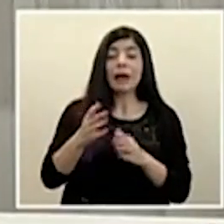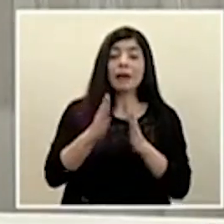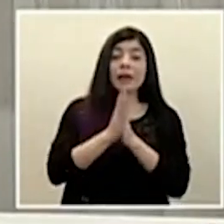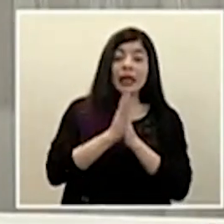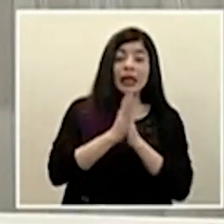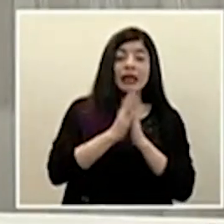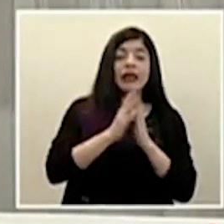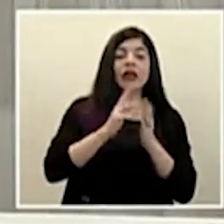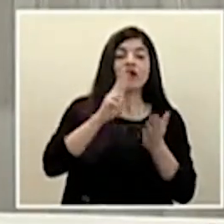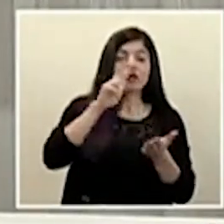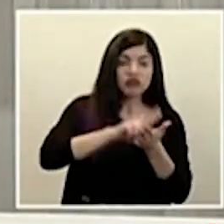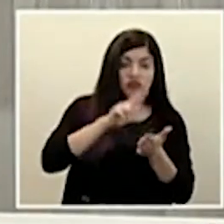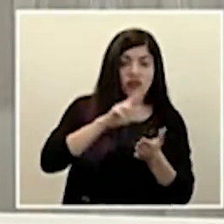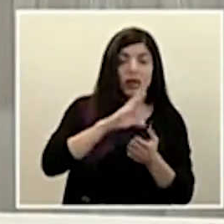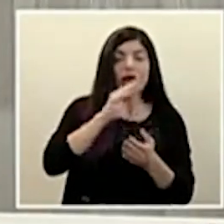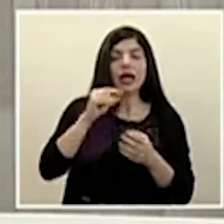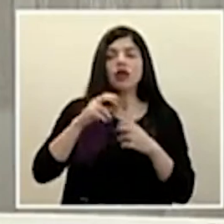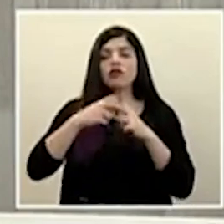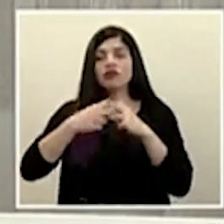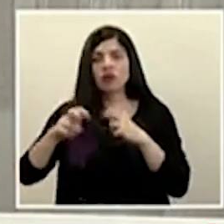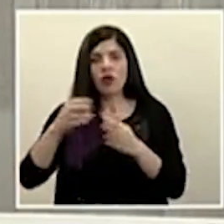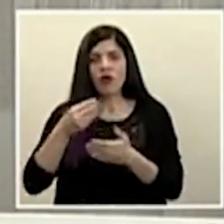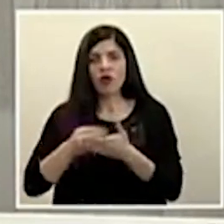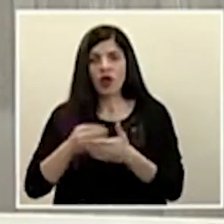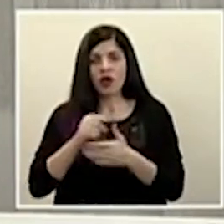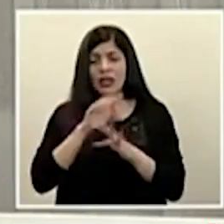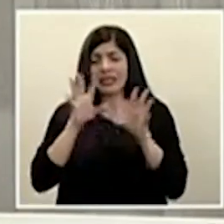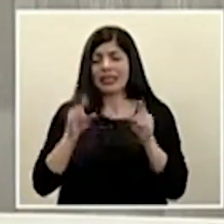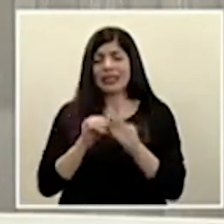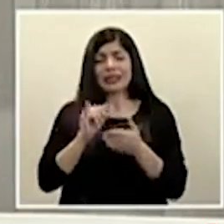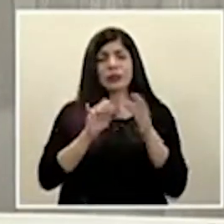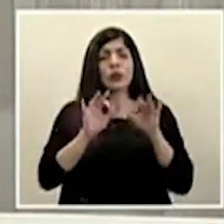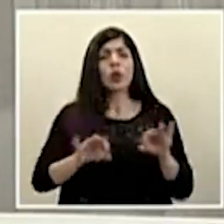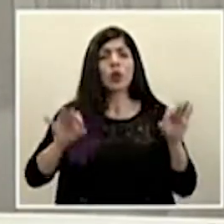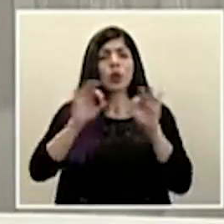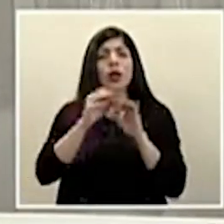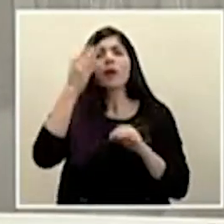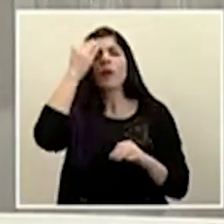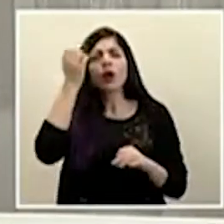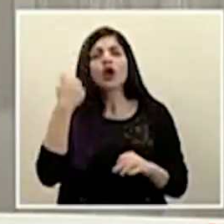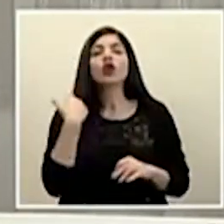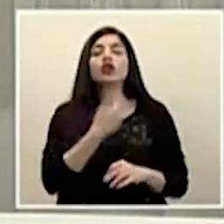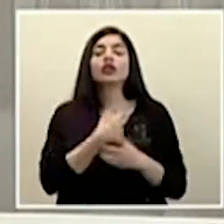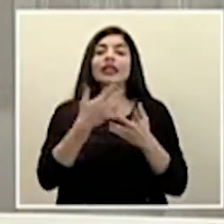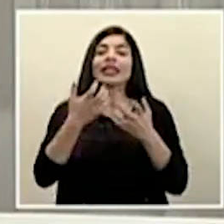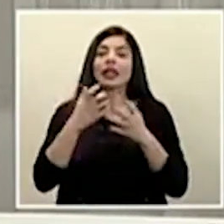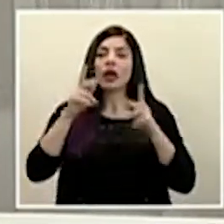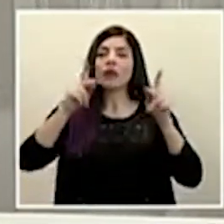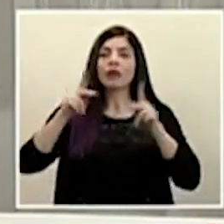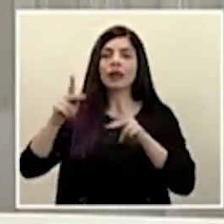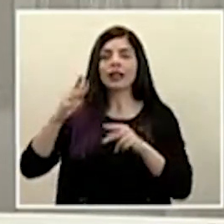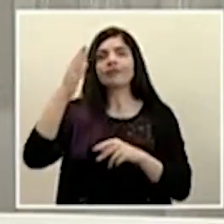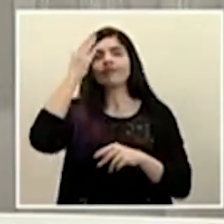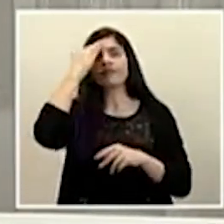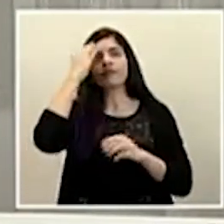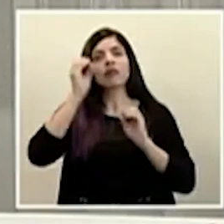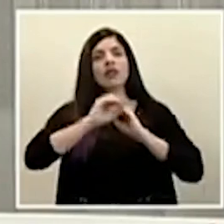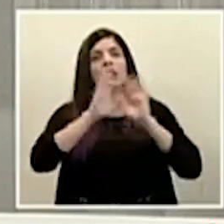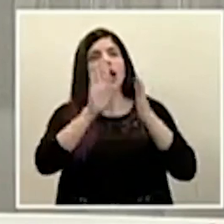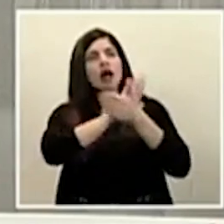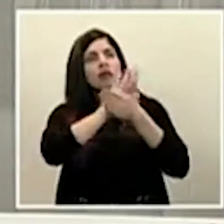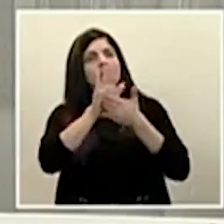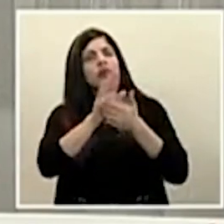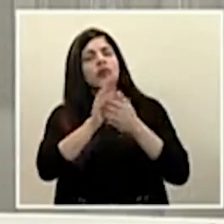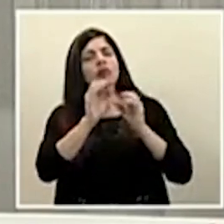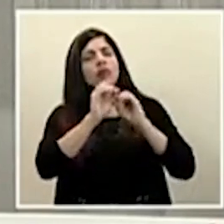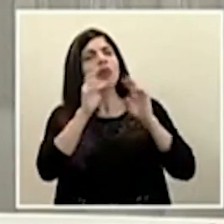la priorización de la asignación de los recursos. Esto es muy importante porque buscamos garantizarle a la ciudadanía transparencia en la forma